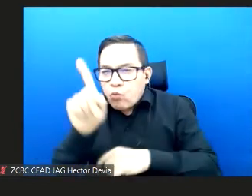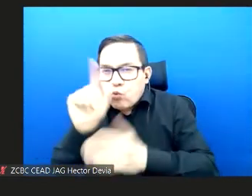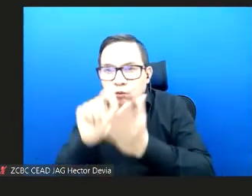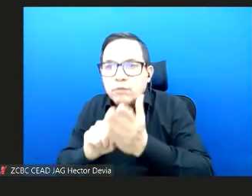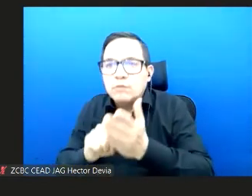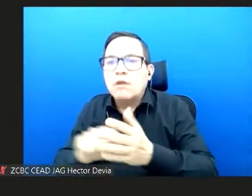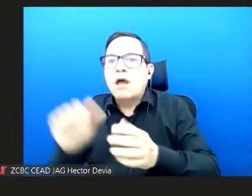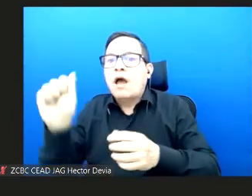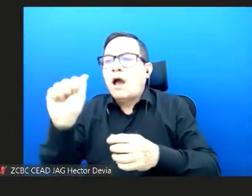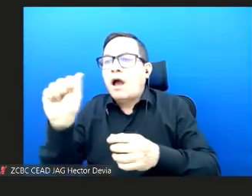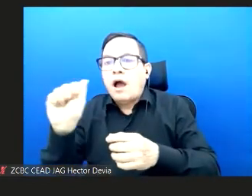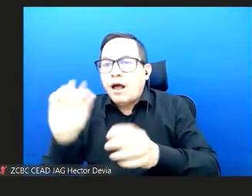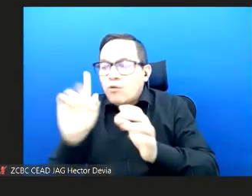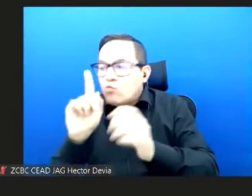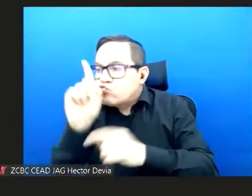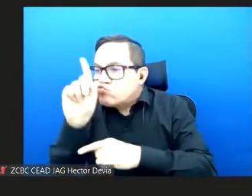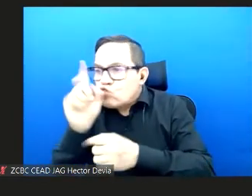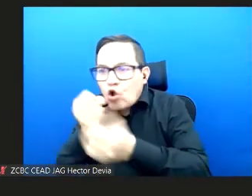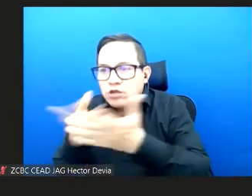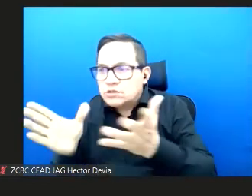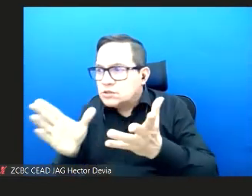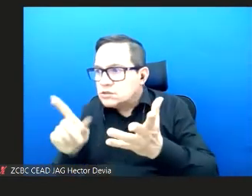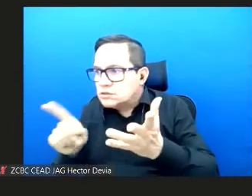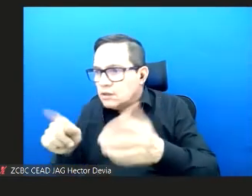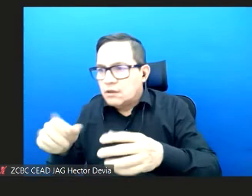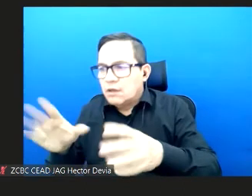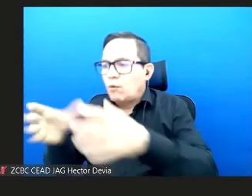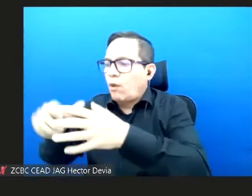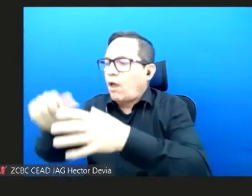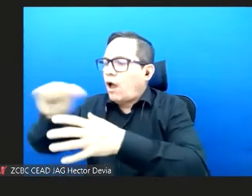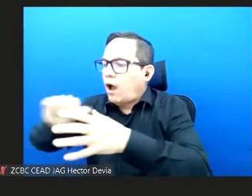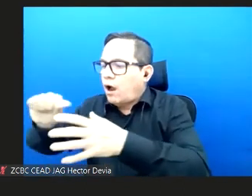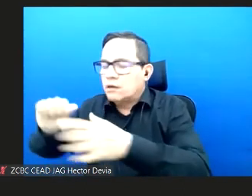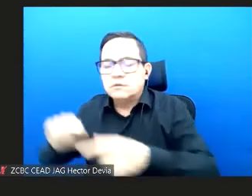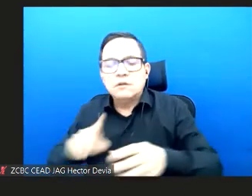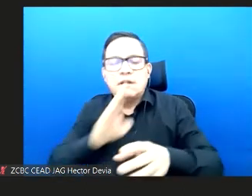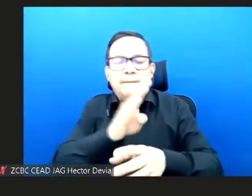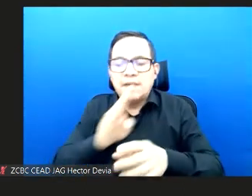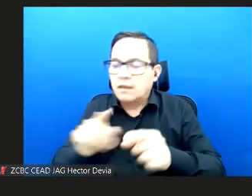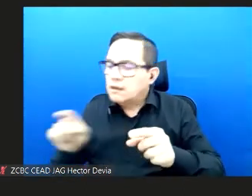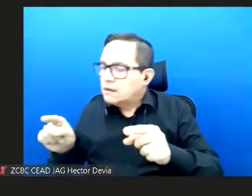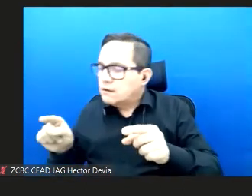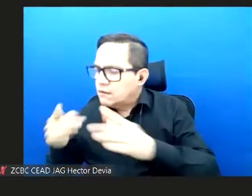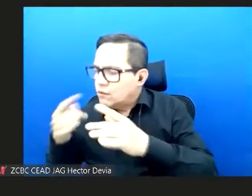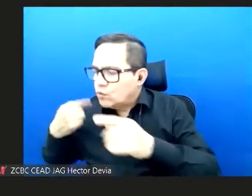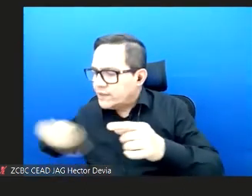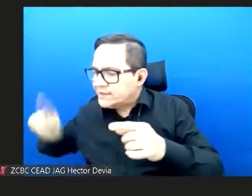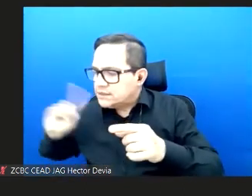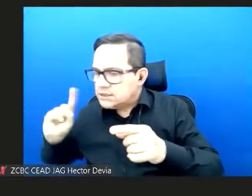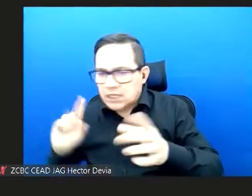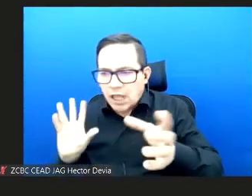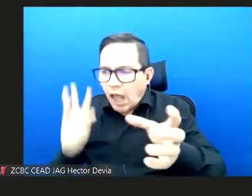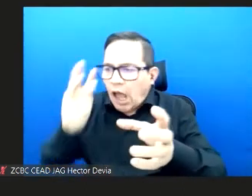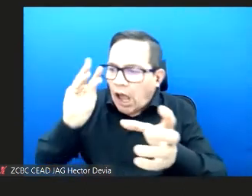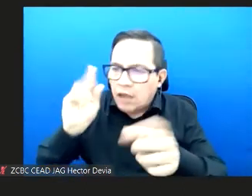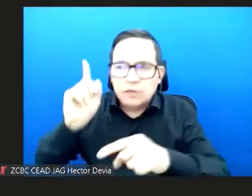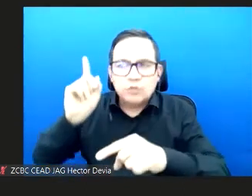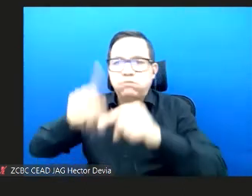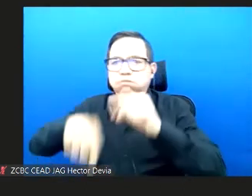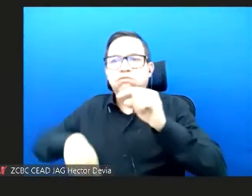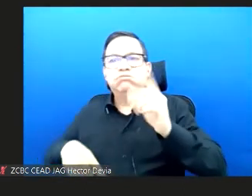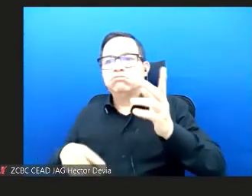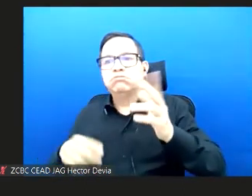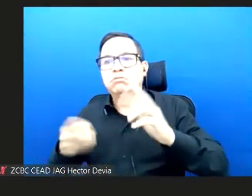B. O A no es un subconjunto de B, ¿sí? También lo podríamos decir de esa forma. Pues cuando no es